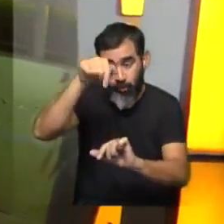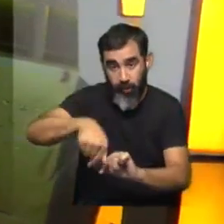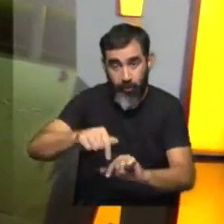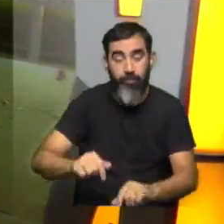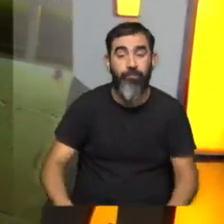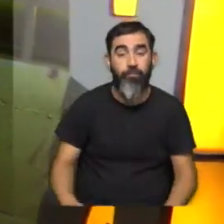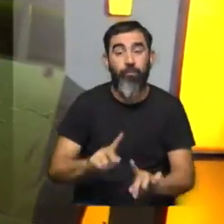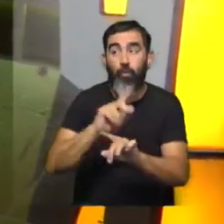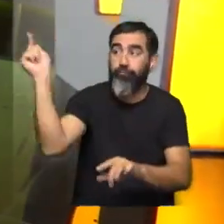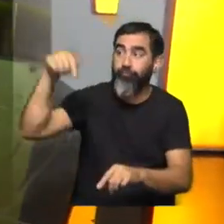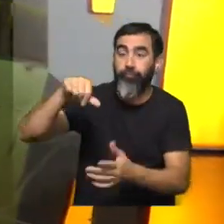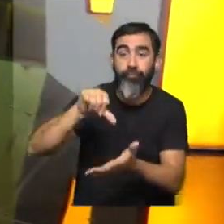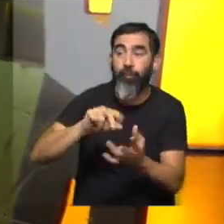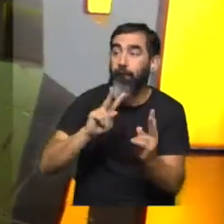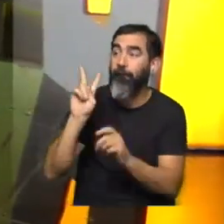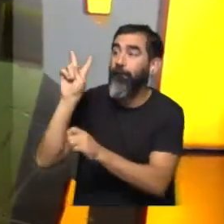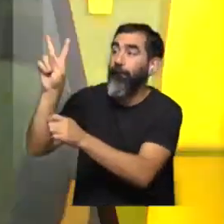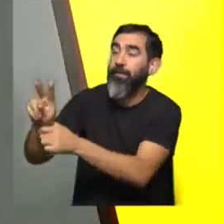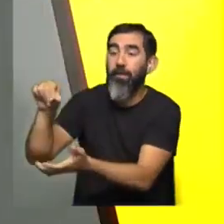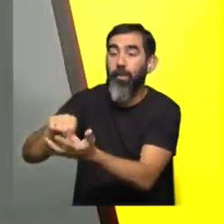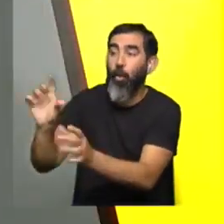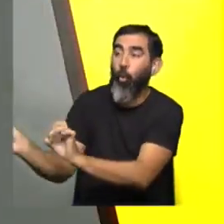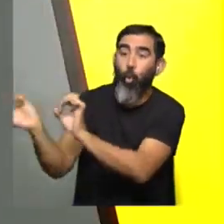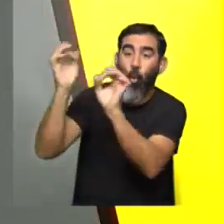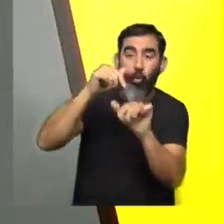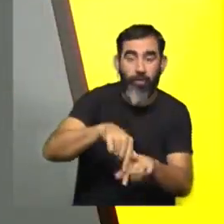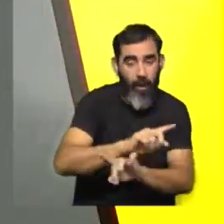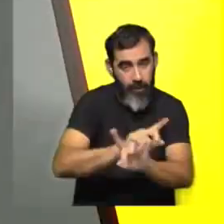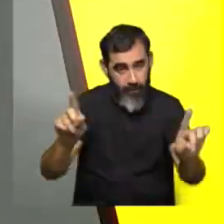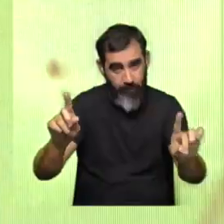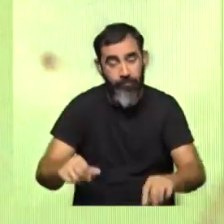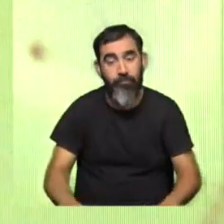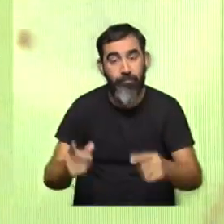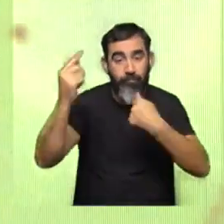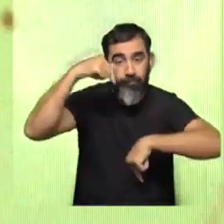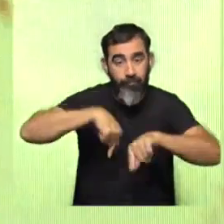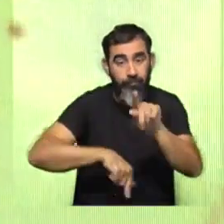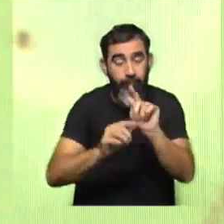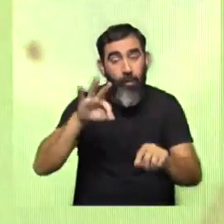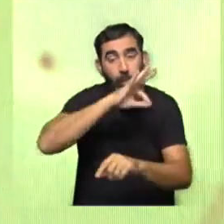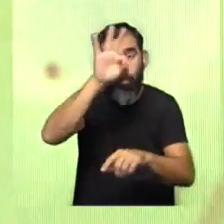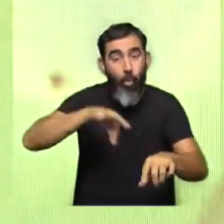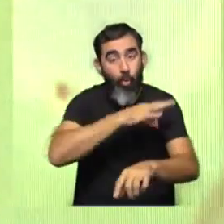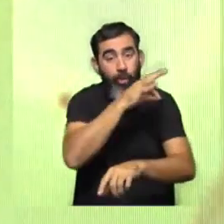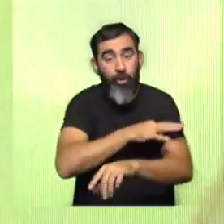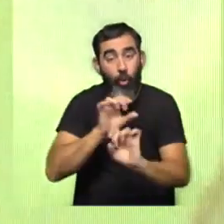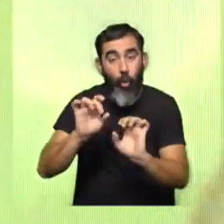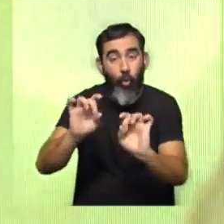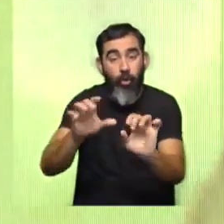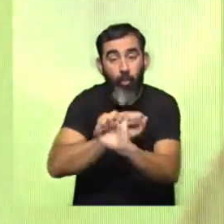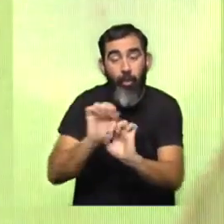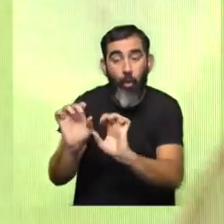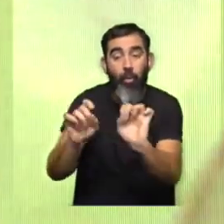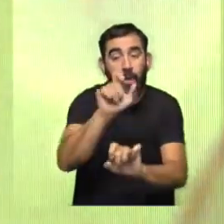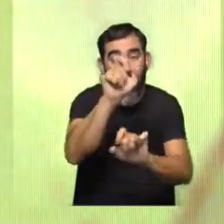No es que fueron a otro país y trajeron la enfermedad o vinieron enfermos. Están circulando mosquitos infestados que, bueno, pueden contagiar a otras